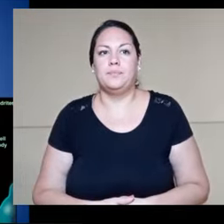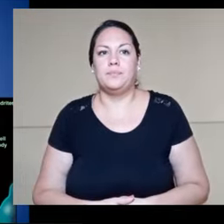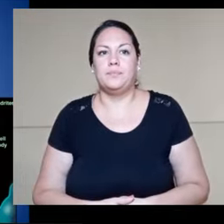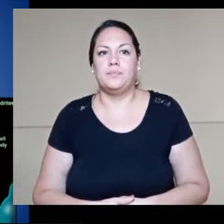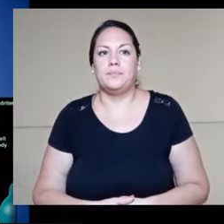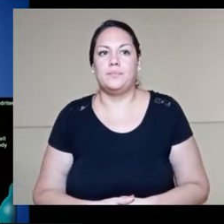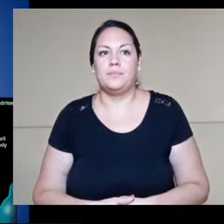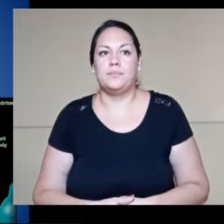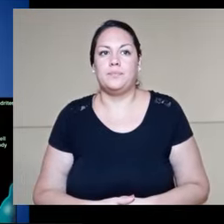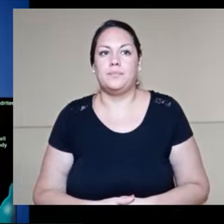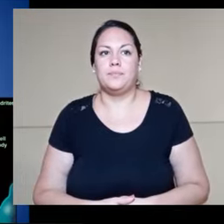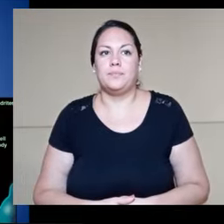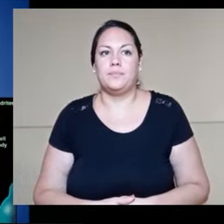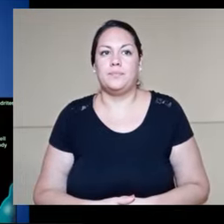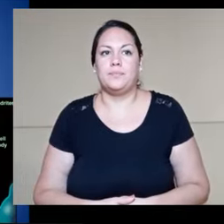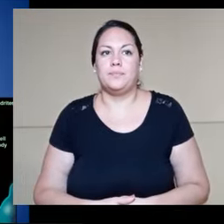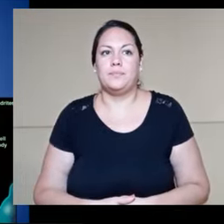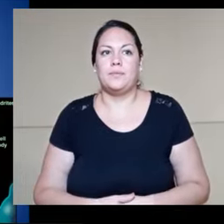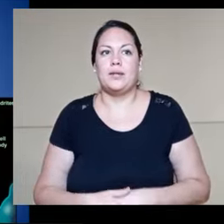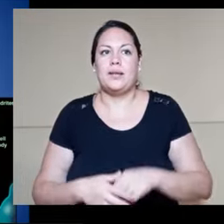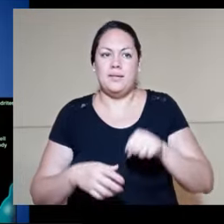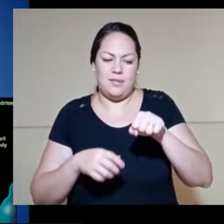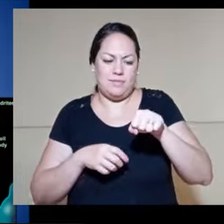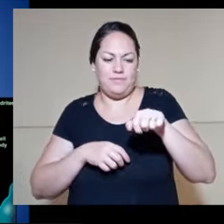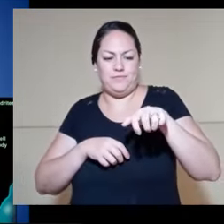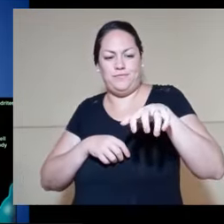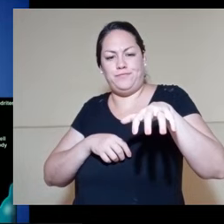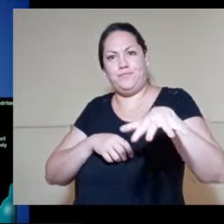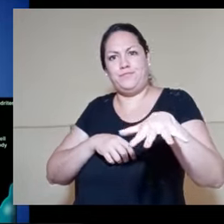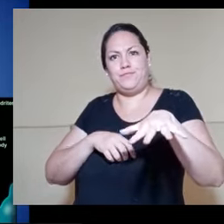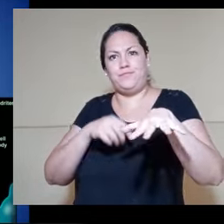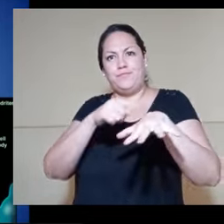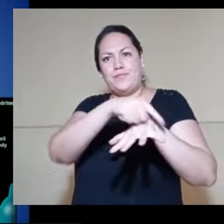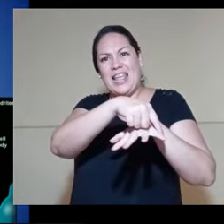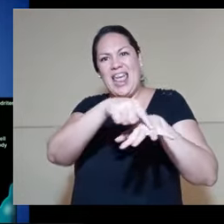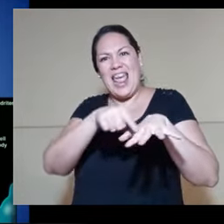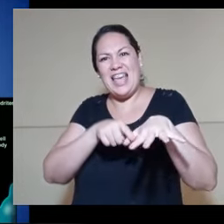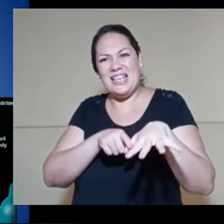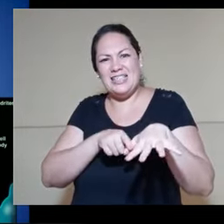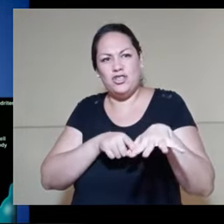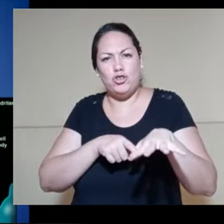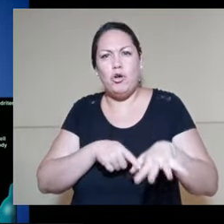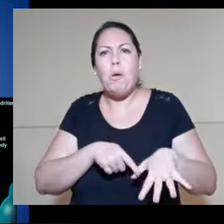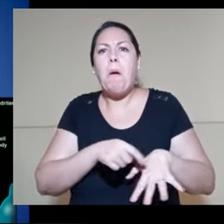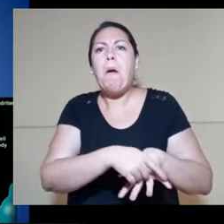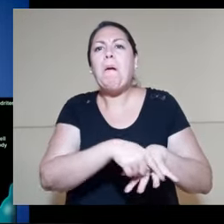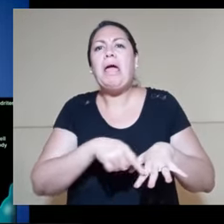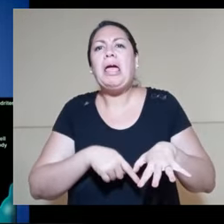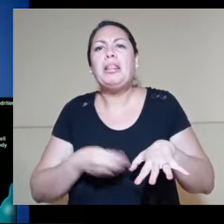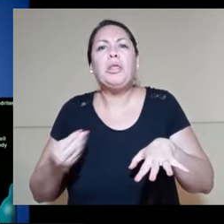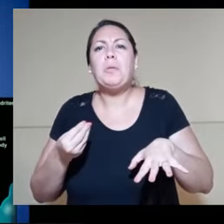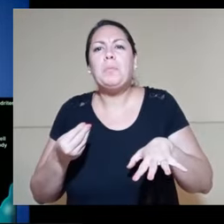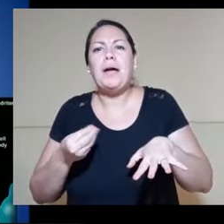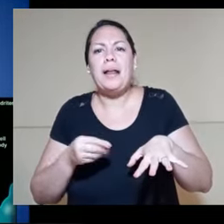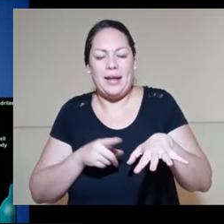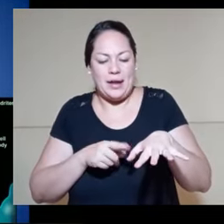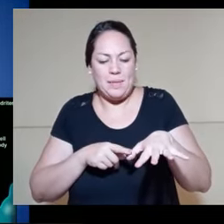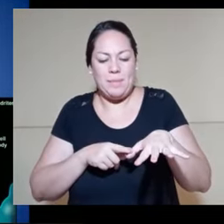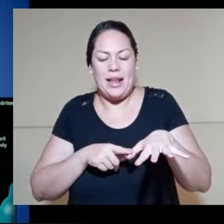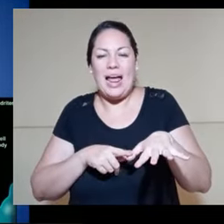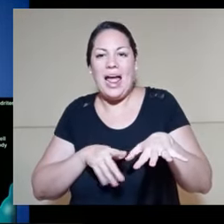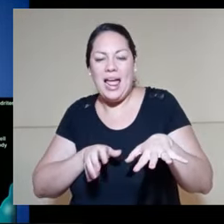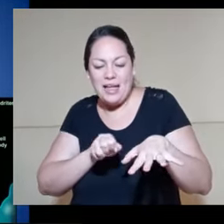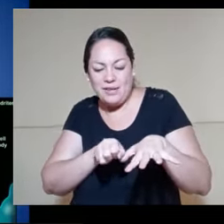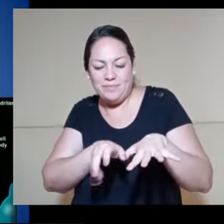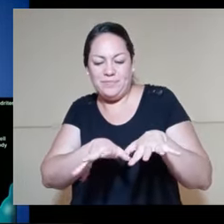sí, profe. Sí. Bien, entonces se los marco ahí. Por eso fíjense que tiene esas ramificaciones, ¿no es cierto? Justamente